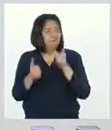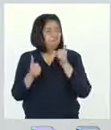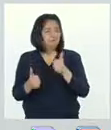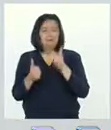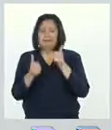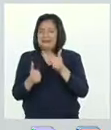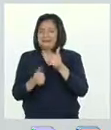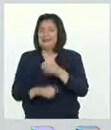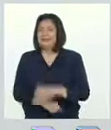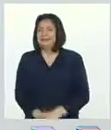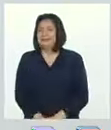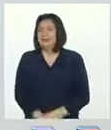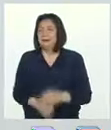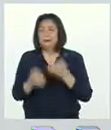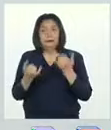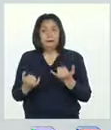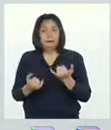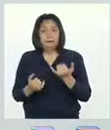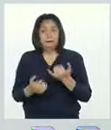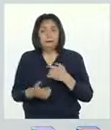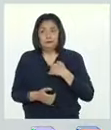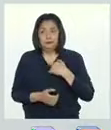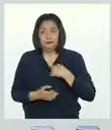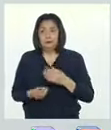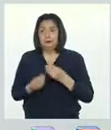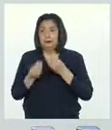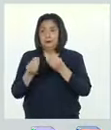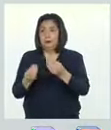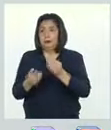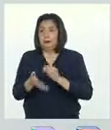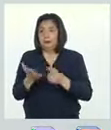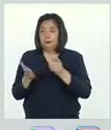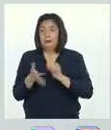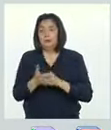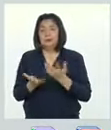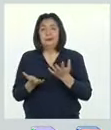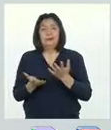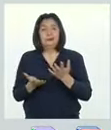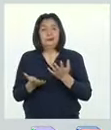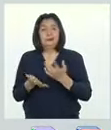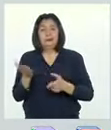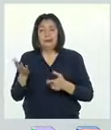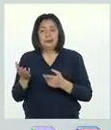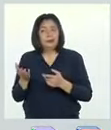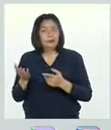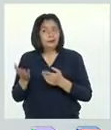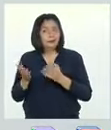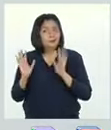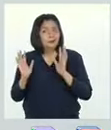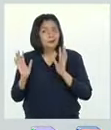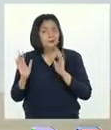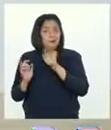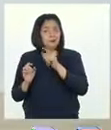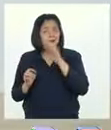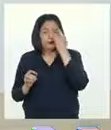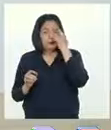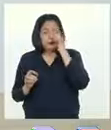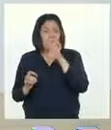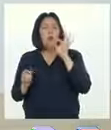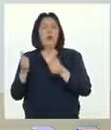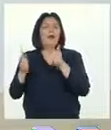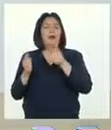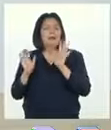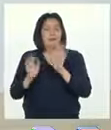¡Muy bien! Ahora, yo te daré pistas y tú tendrás que adivinar qué posición es. ¿Vamos?